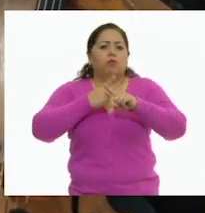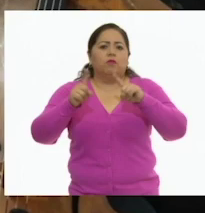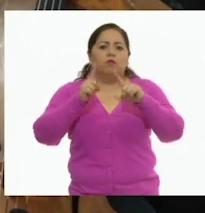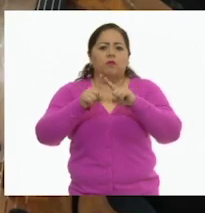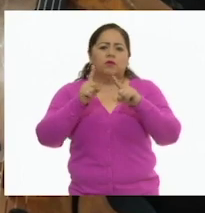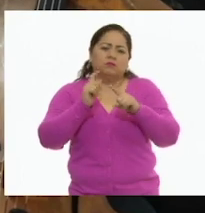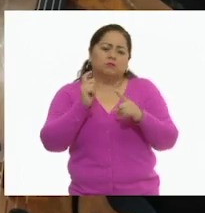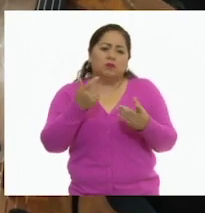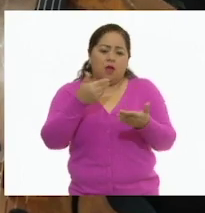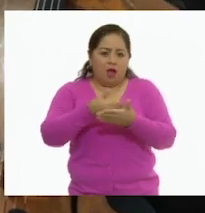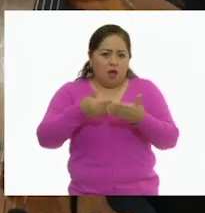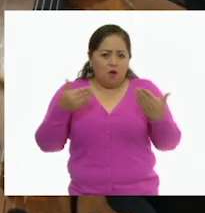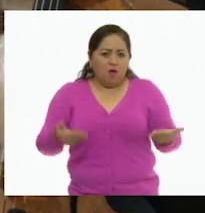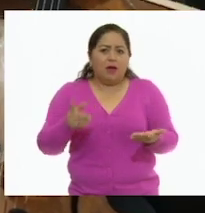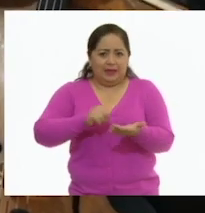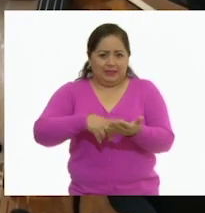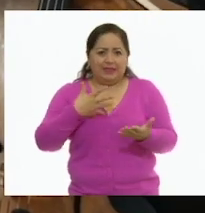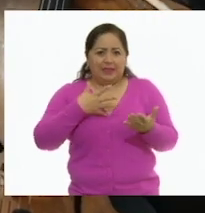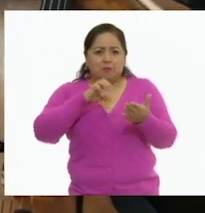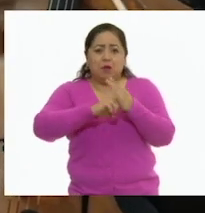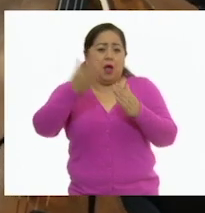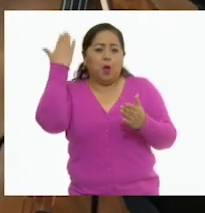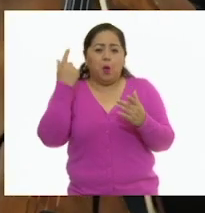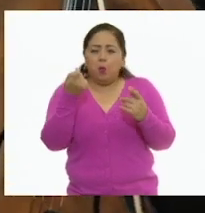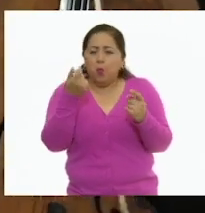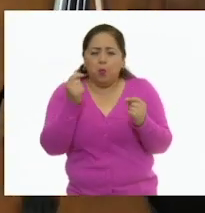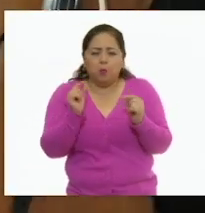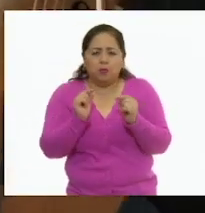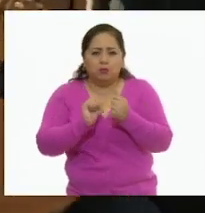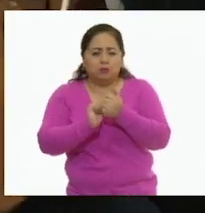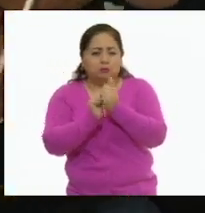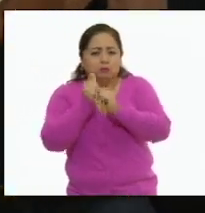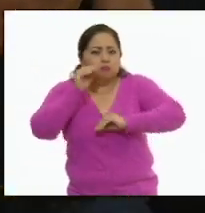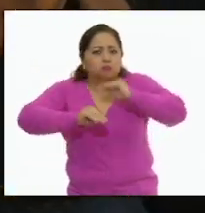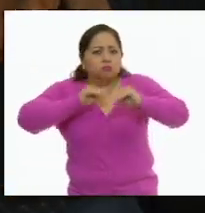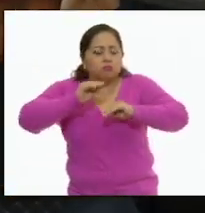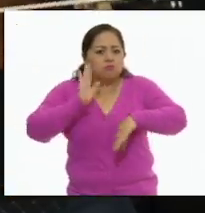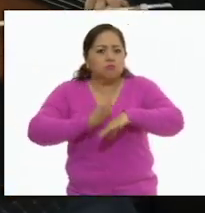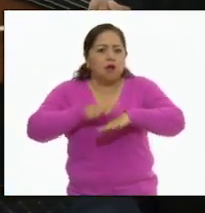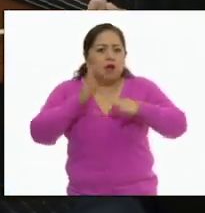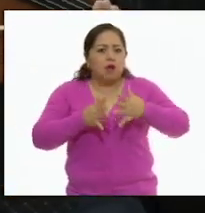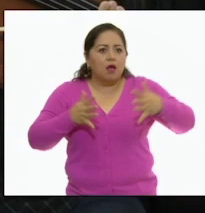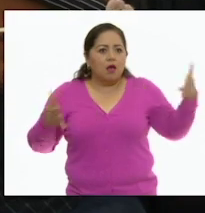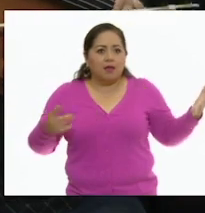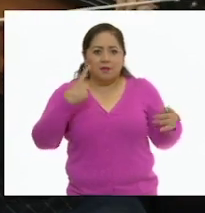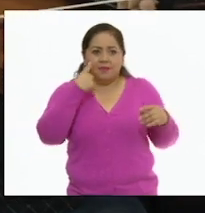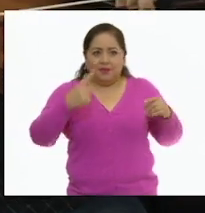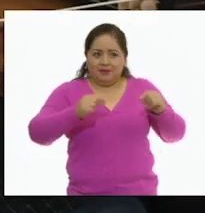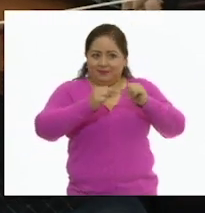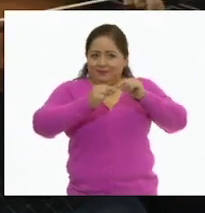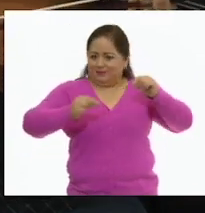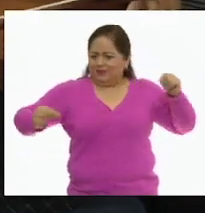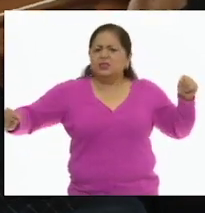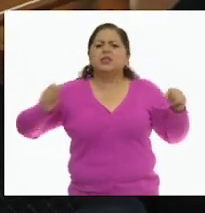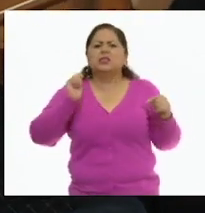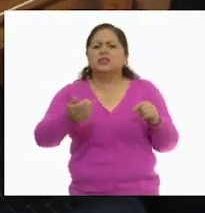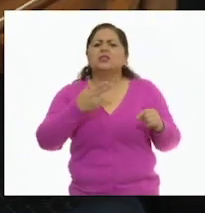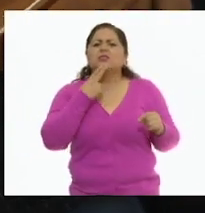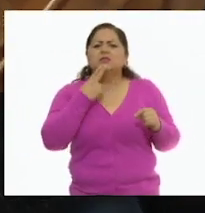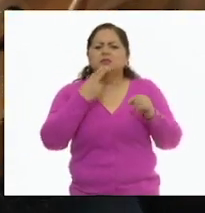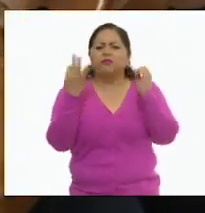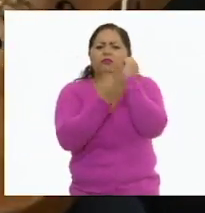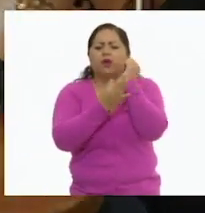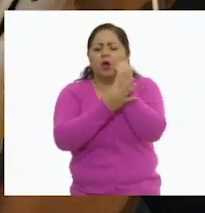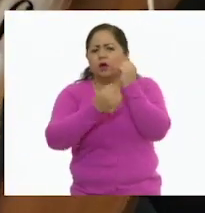de ciertas partes que hoy en día sí tiene. La más importante de ellas es la espiga. Esta vara de